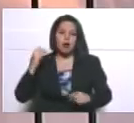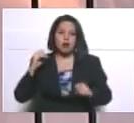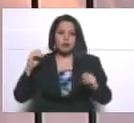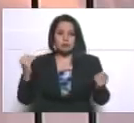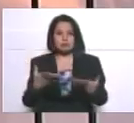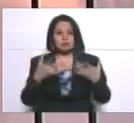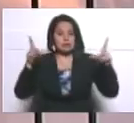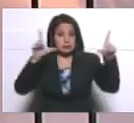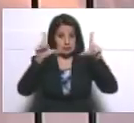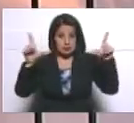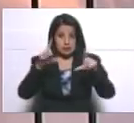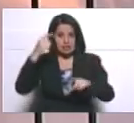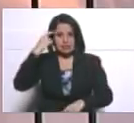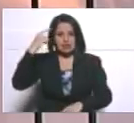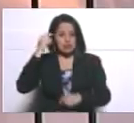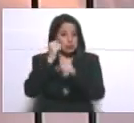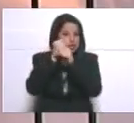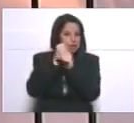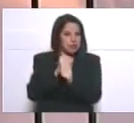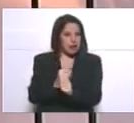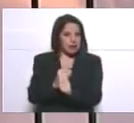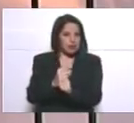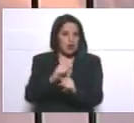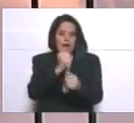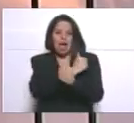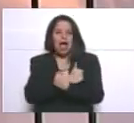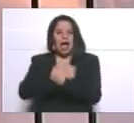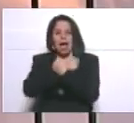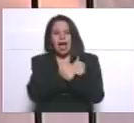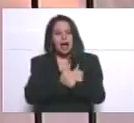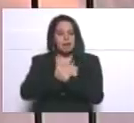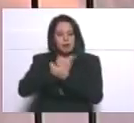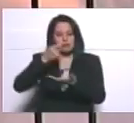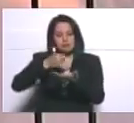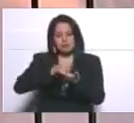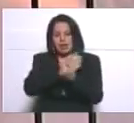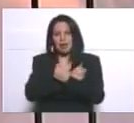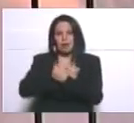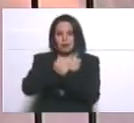que sabemos mucha gente está esperando. Amor con amor se paga. Ya venimos.